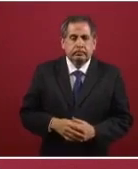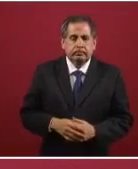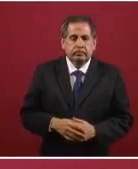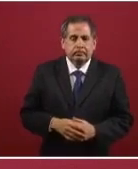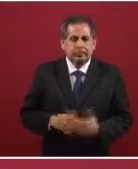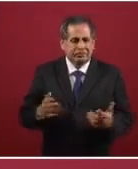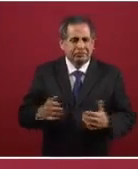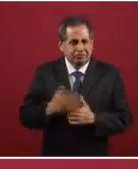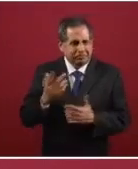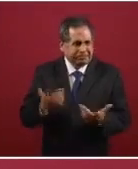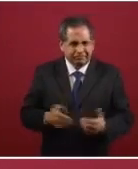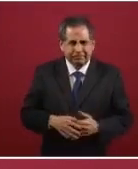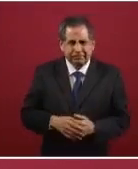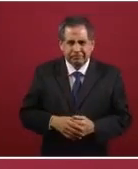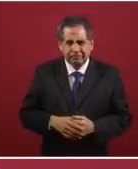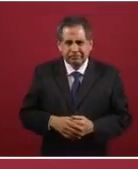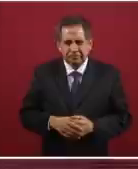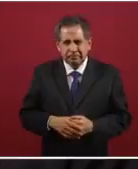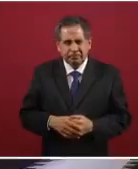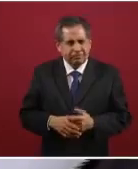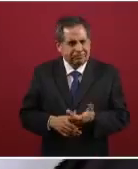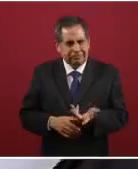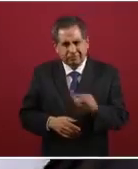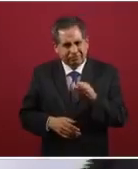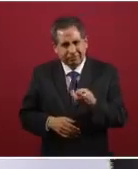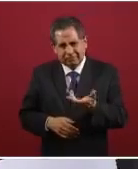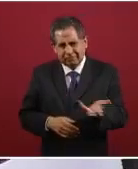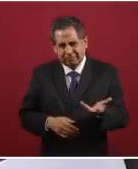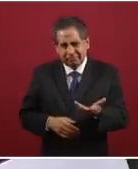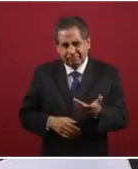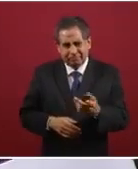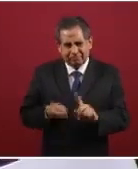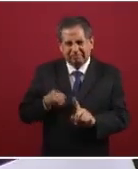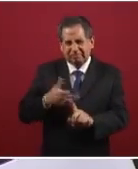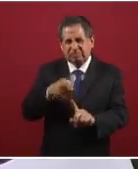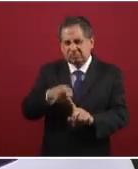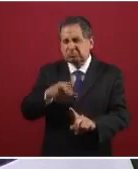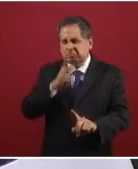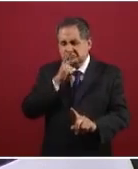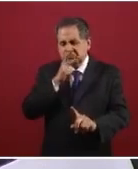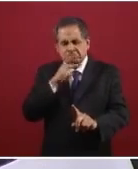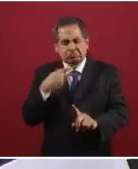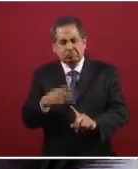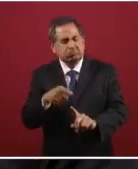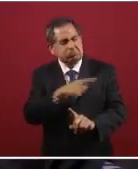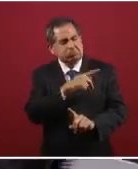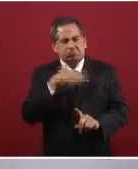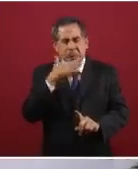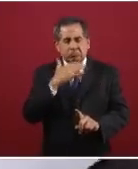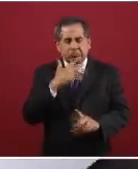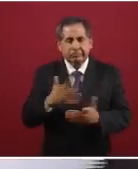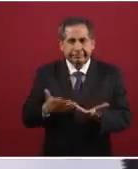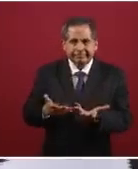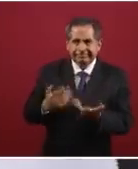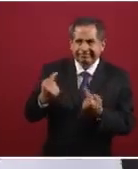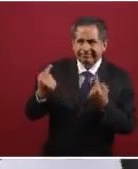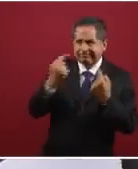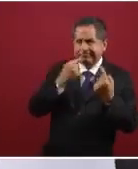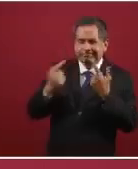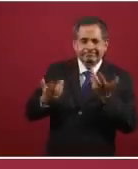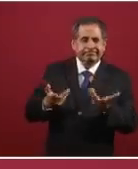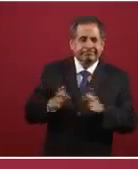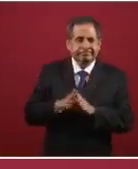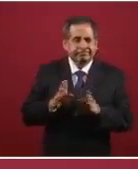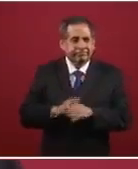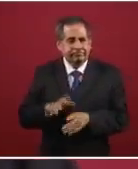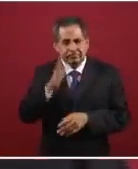O sea, ¿por qué tiene que cargar con esa mancha que no se quita ni con